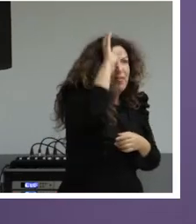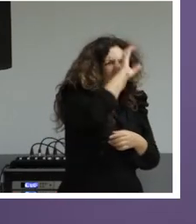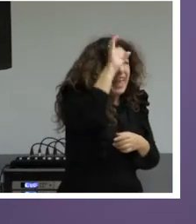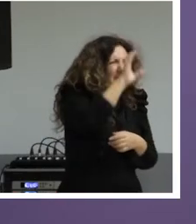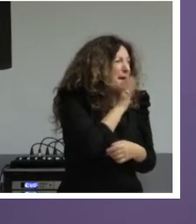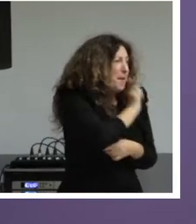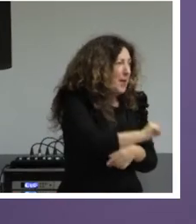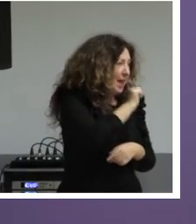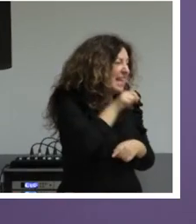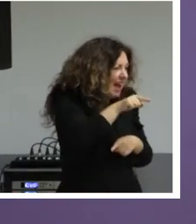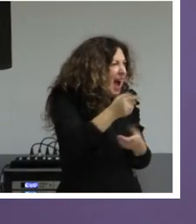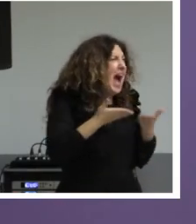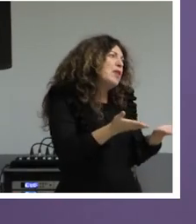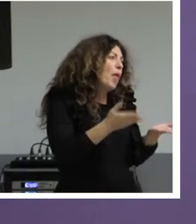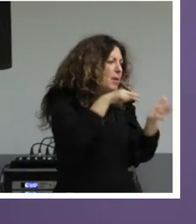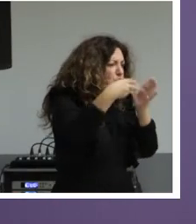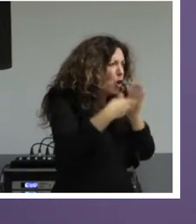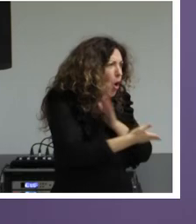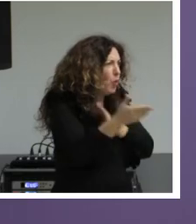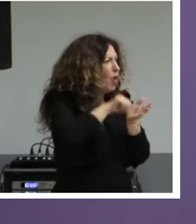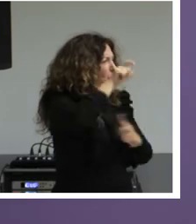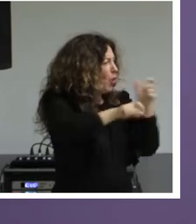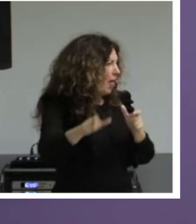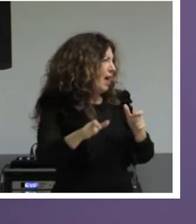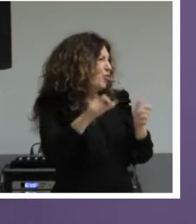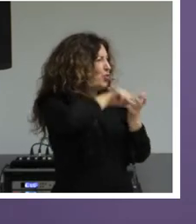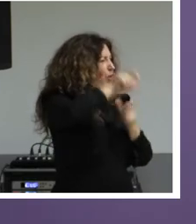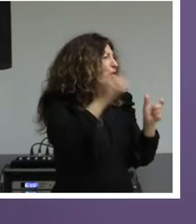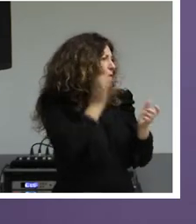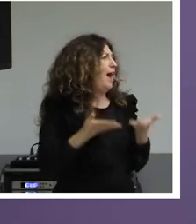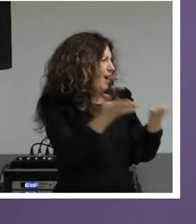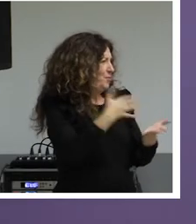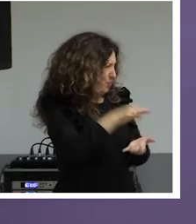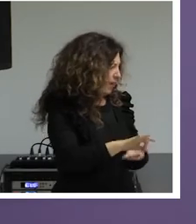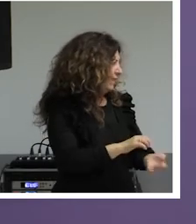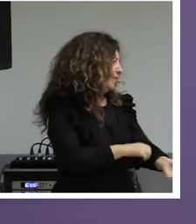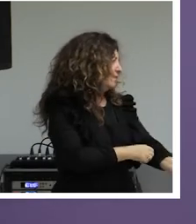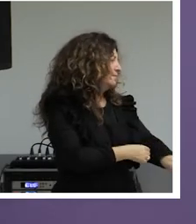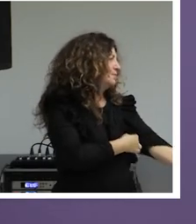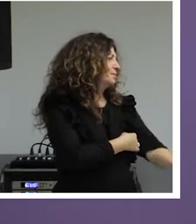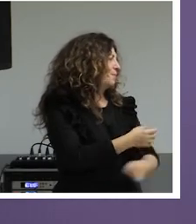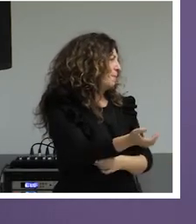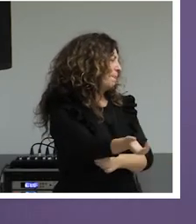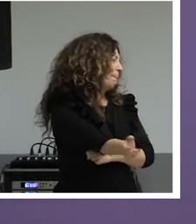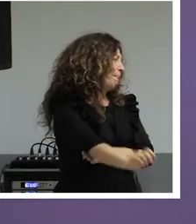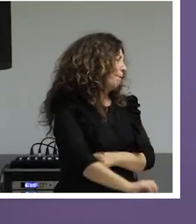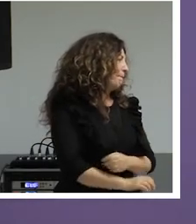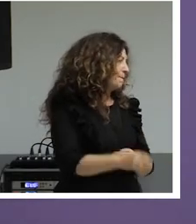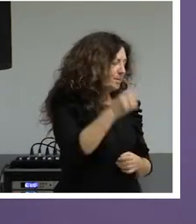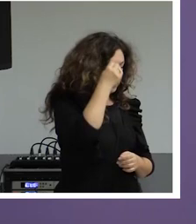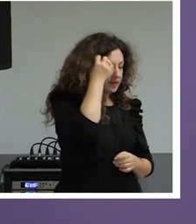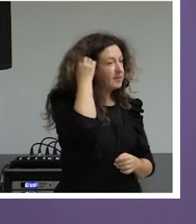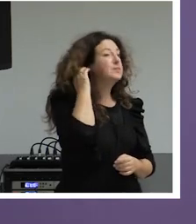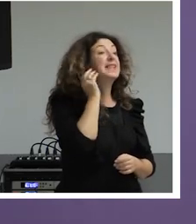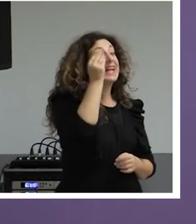constantemente siendo manoseada manoseada por la derecha denostada la política es bellísima es una ciencia es una ciencia muy